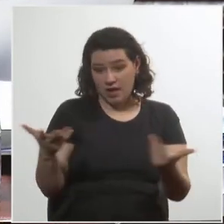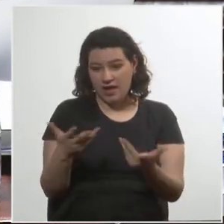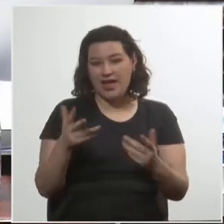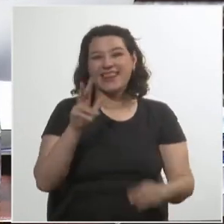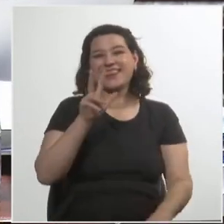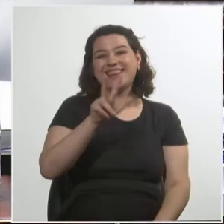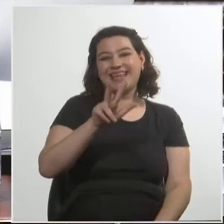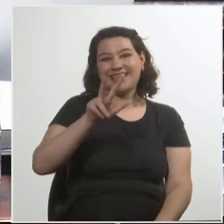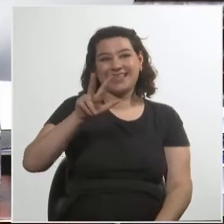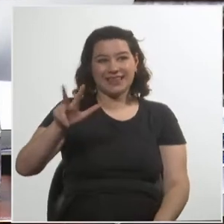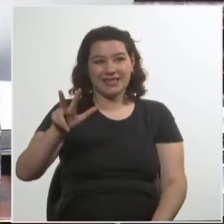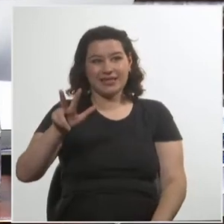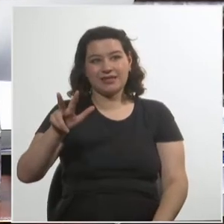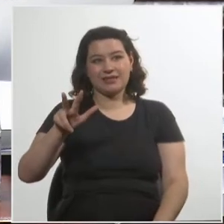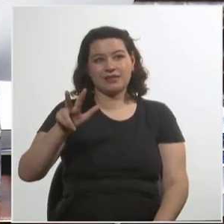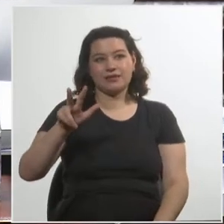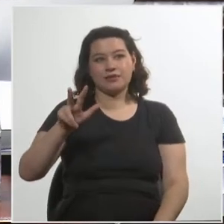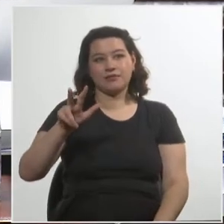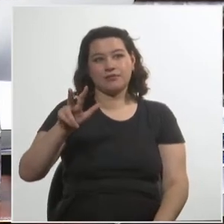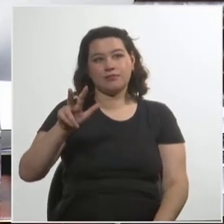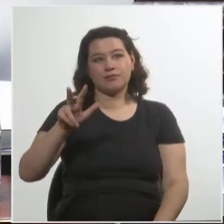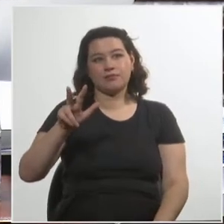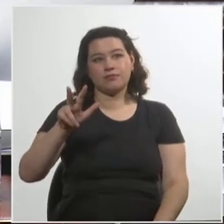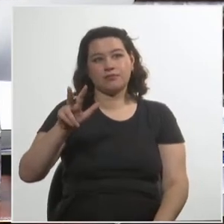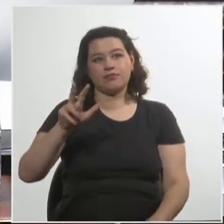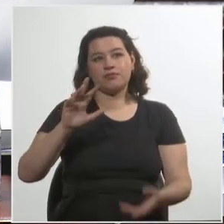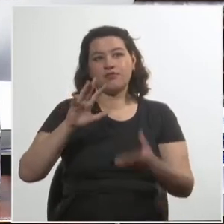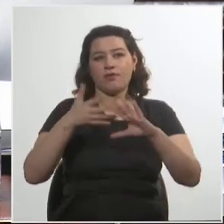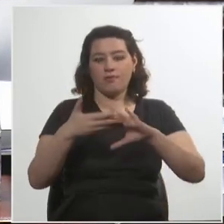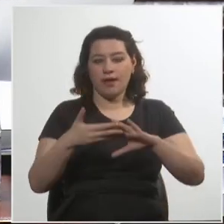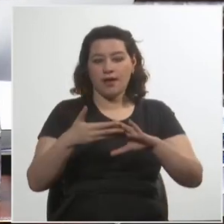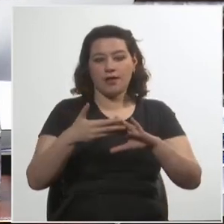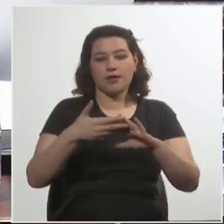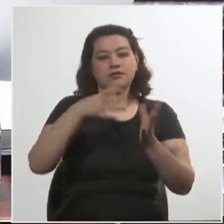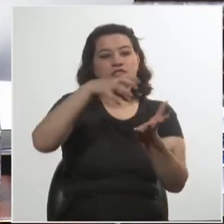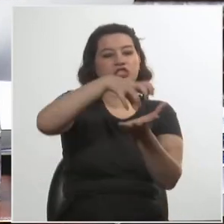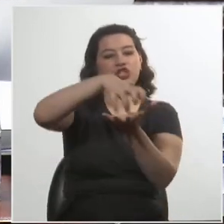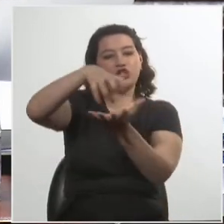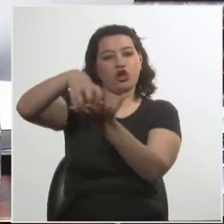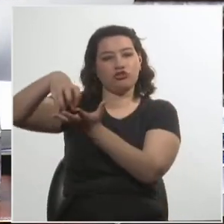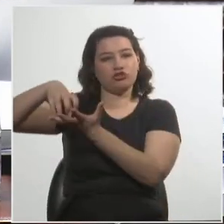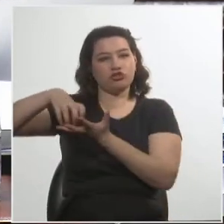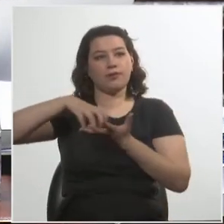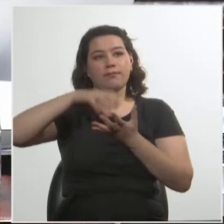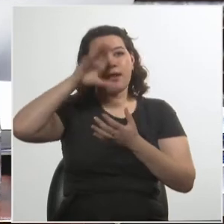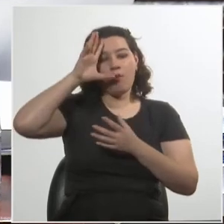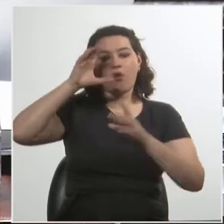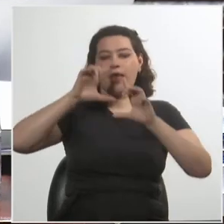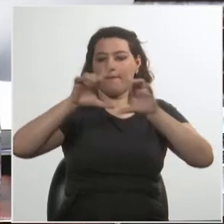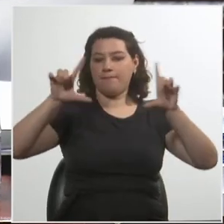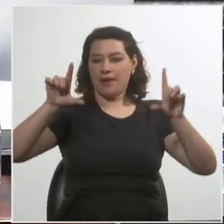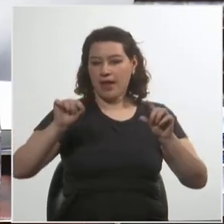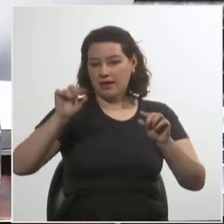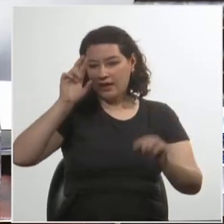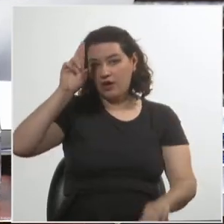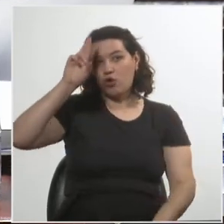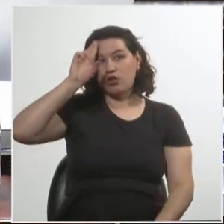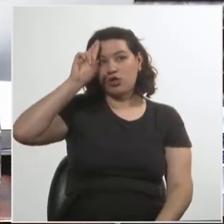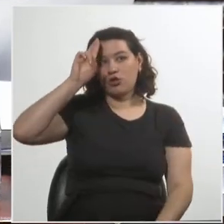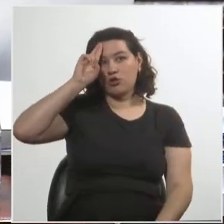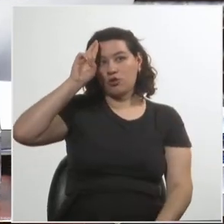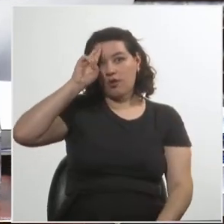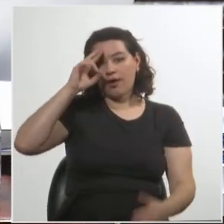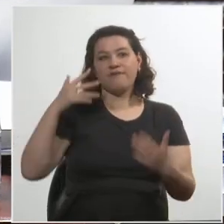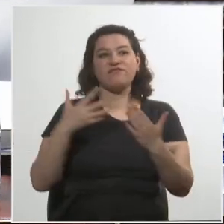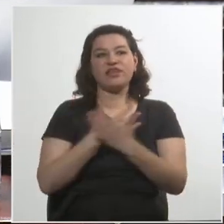33 llamadas marcas son sitios de Memorial de placas de Recordatorio a